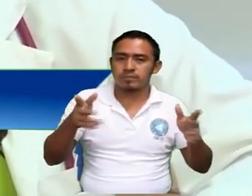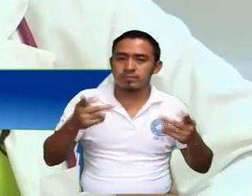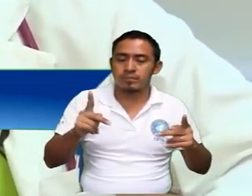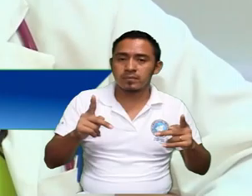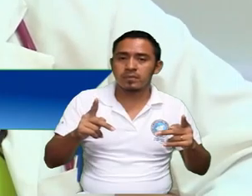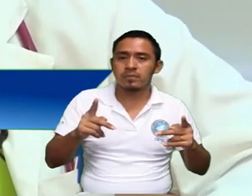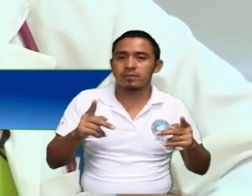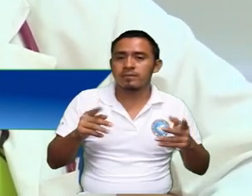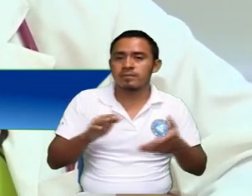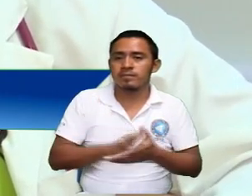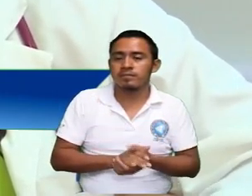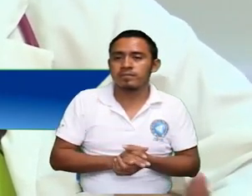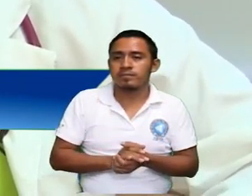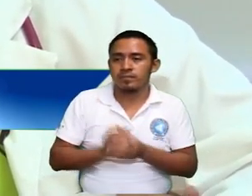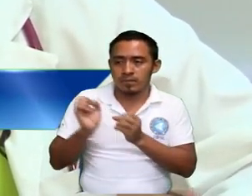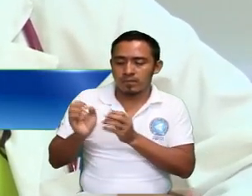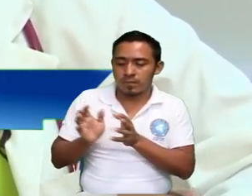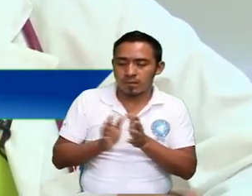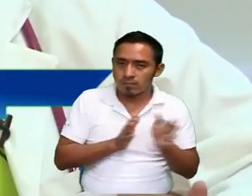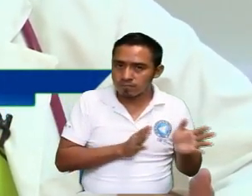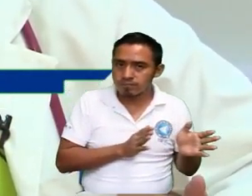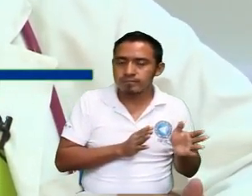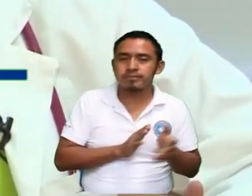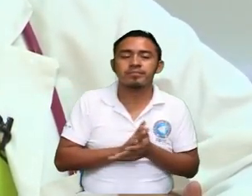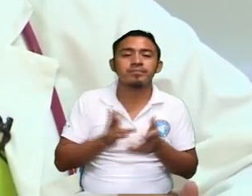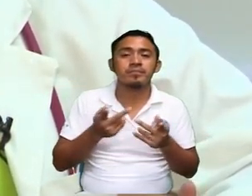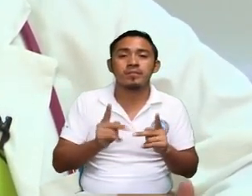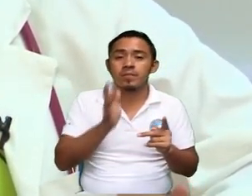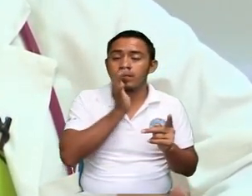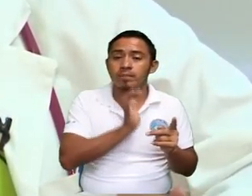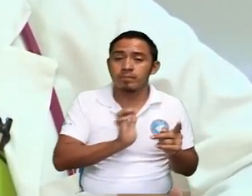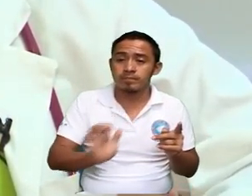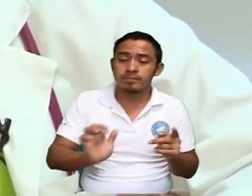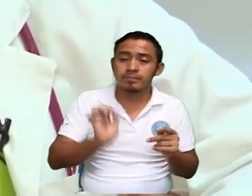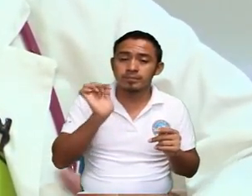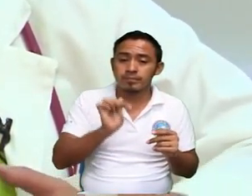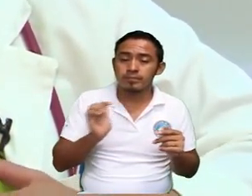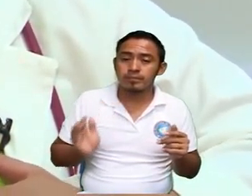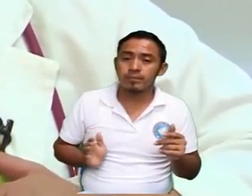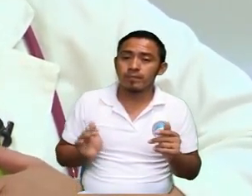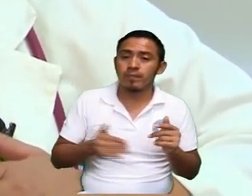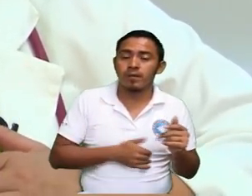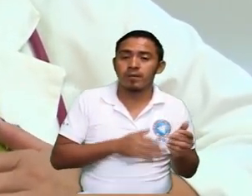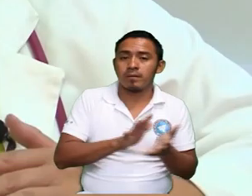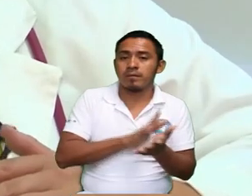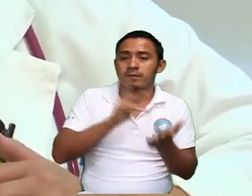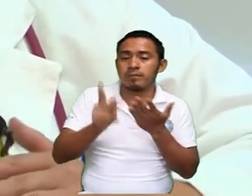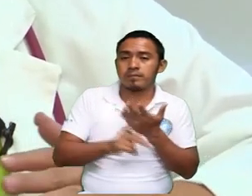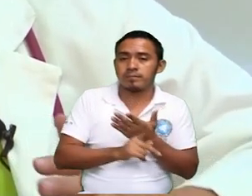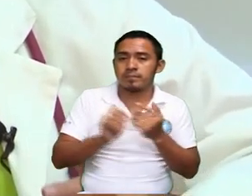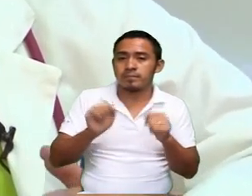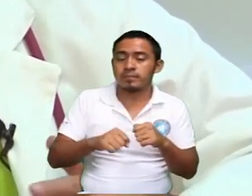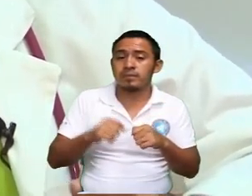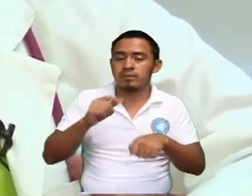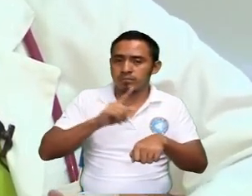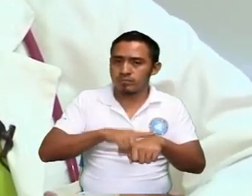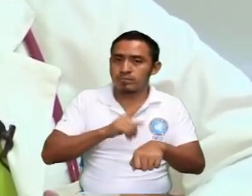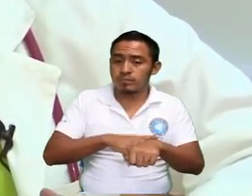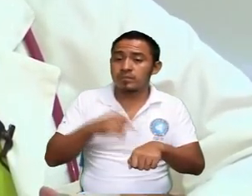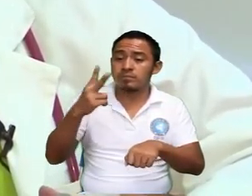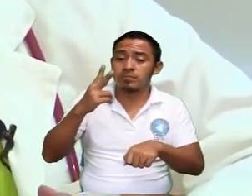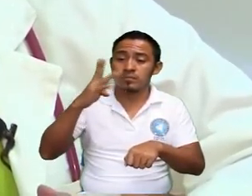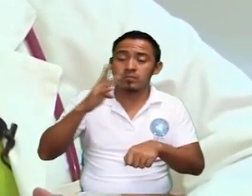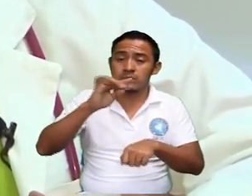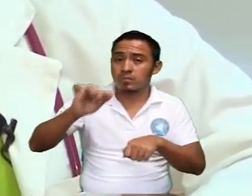sistema, con un orden. Pero los niños que están en el canguro, los padres tienen entrada a las 24 horas del